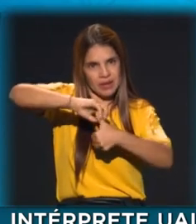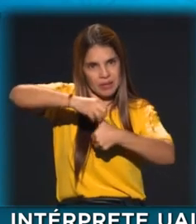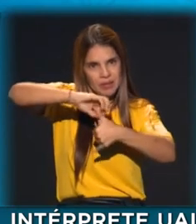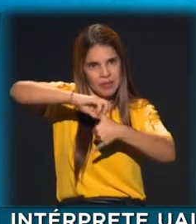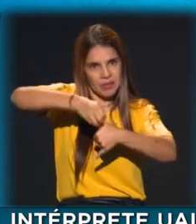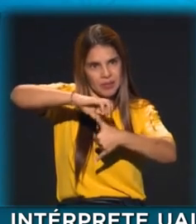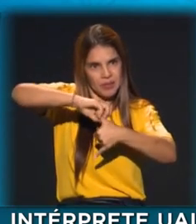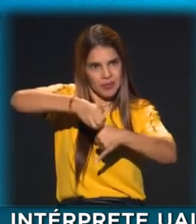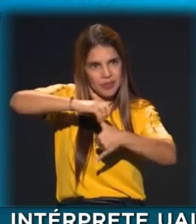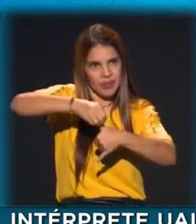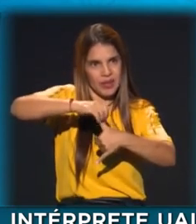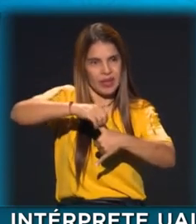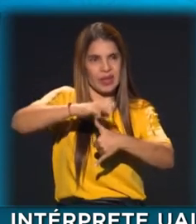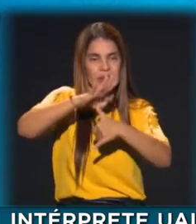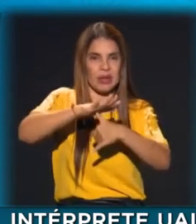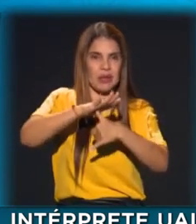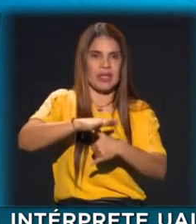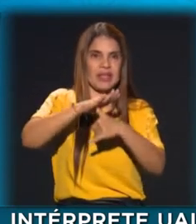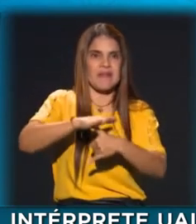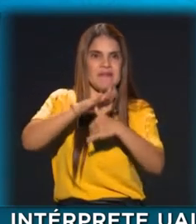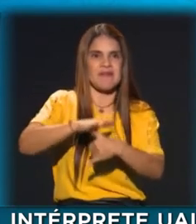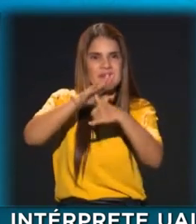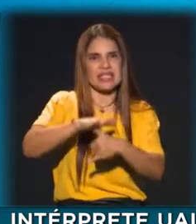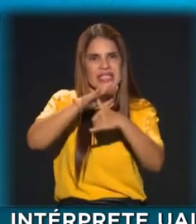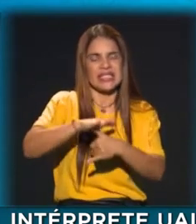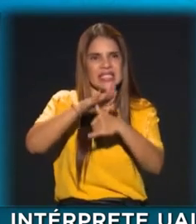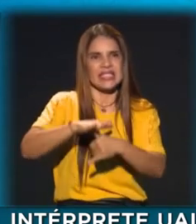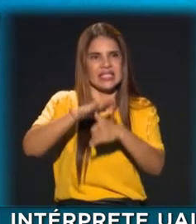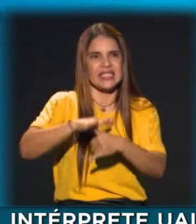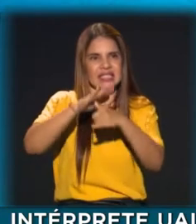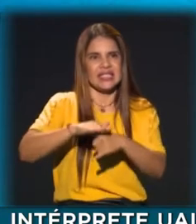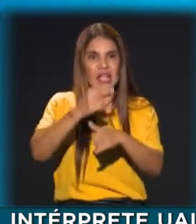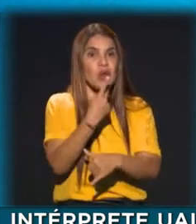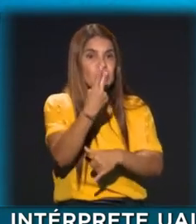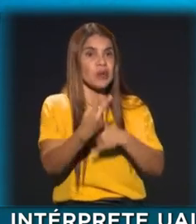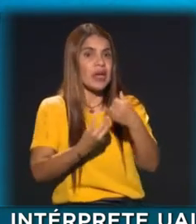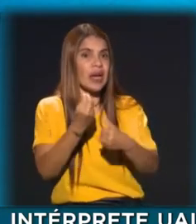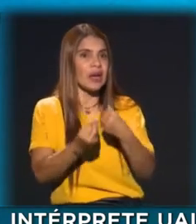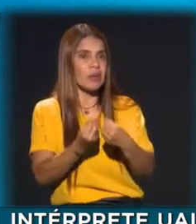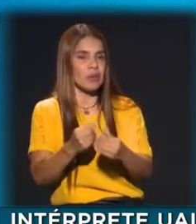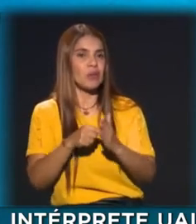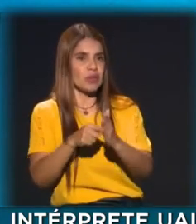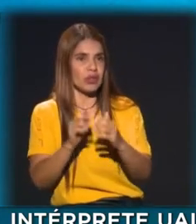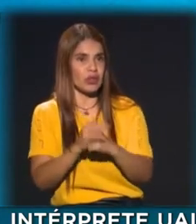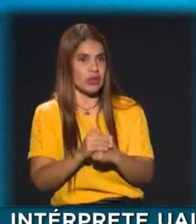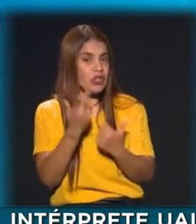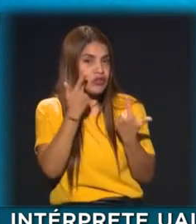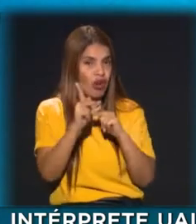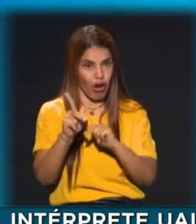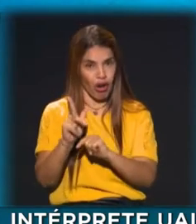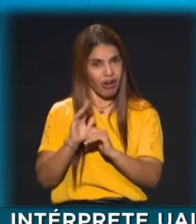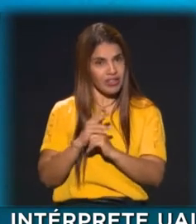manito. Y sacúdala. Eso, Nico, usted también. Nico,